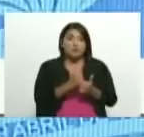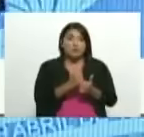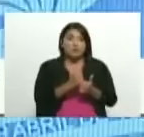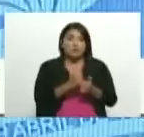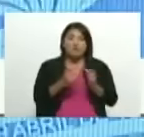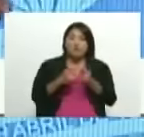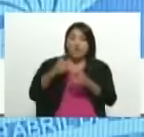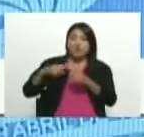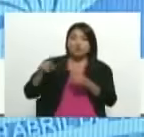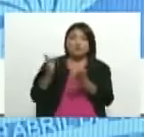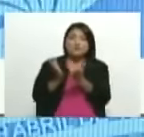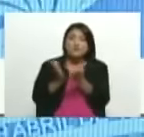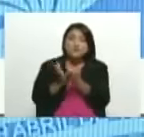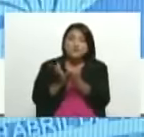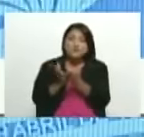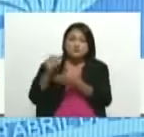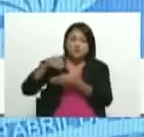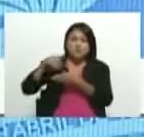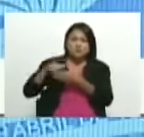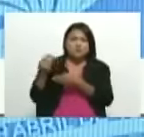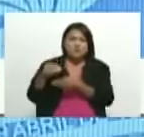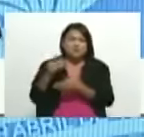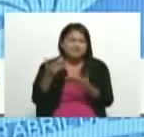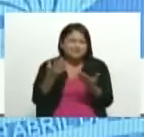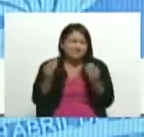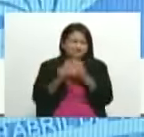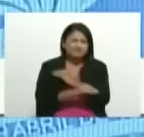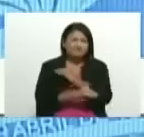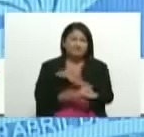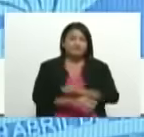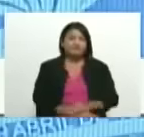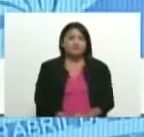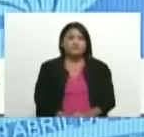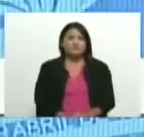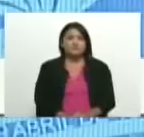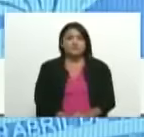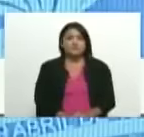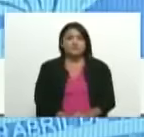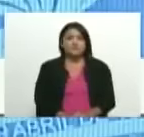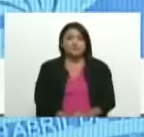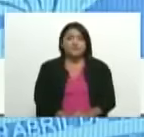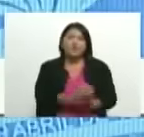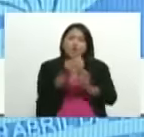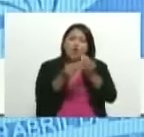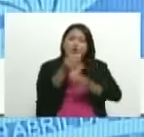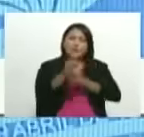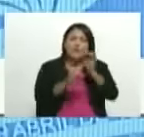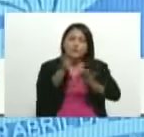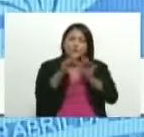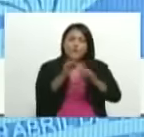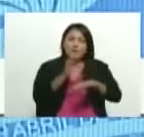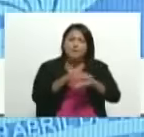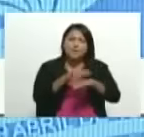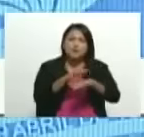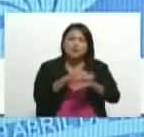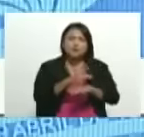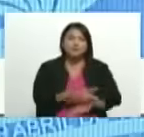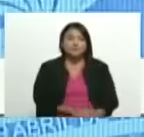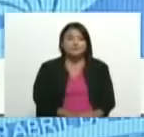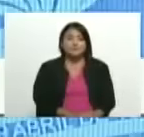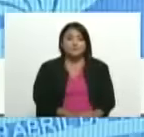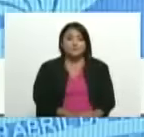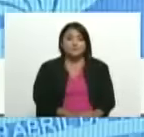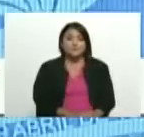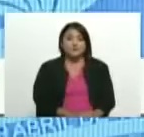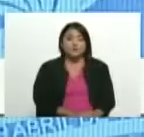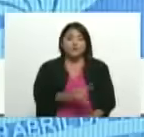más afluencia. ¿Cómo se explica eso? Nada. Se explica por la conformación de un